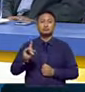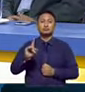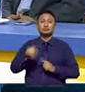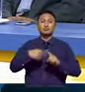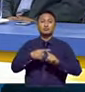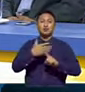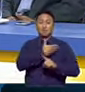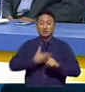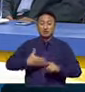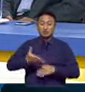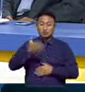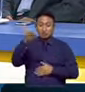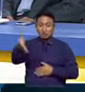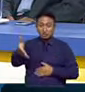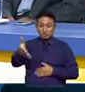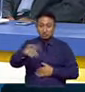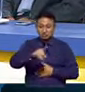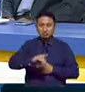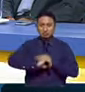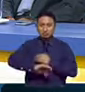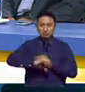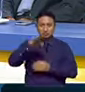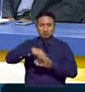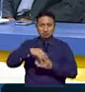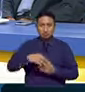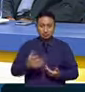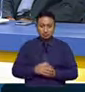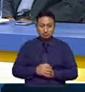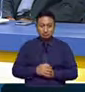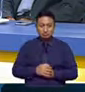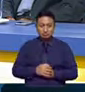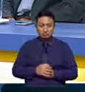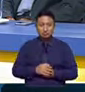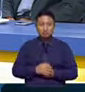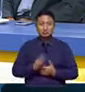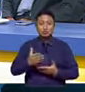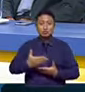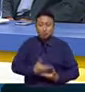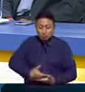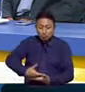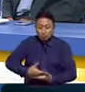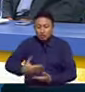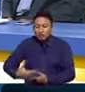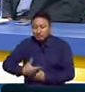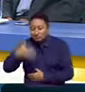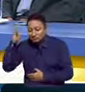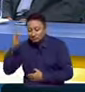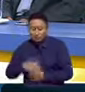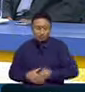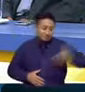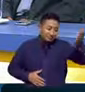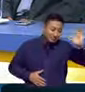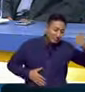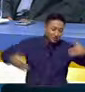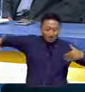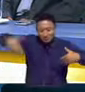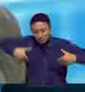a votar, estaba en campaña electoral. Él abraza a un bebé, le besa, abraza a todo el